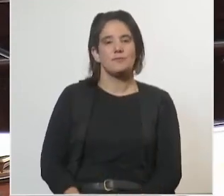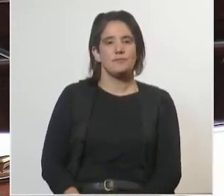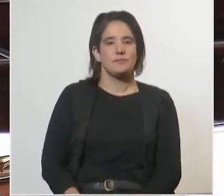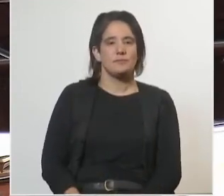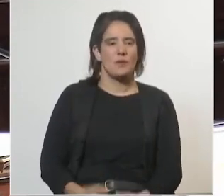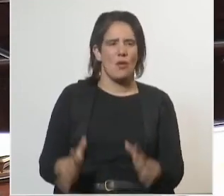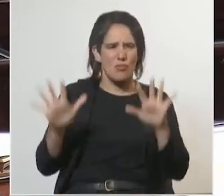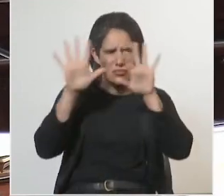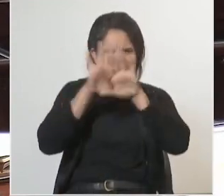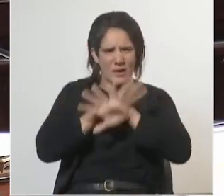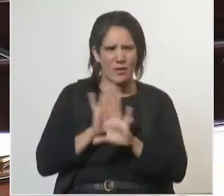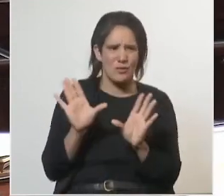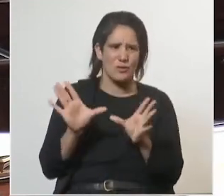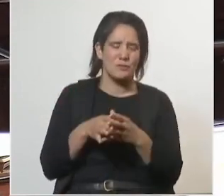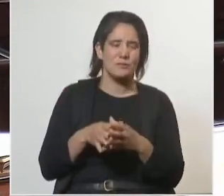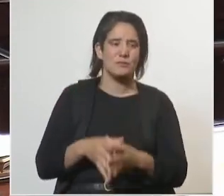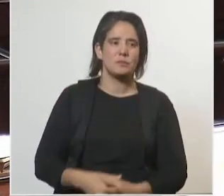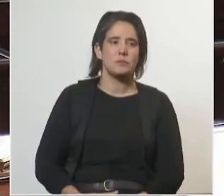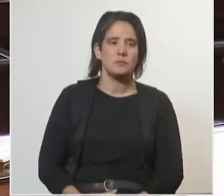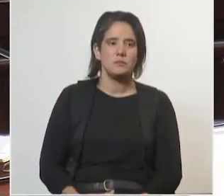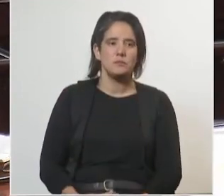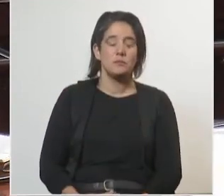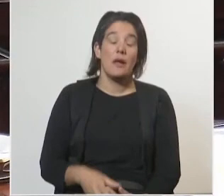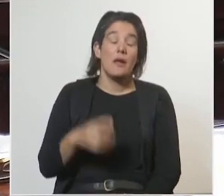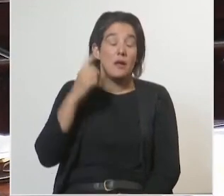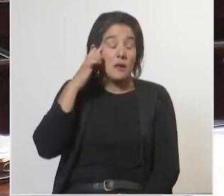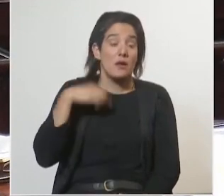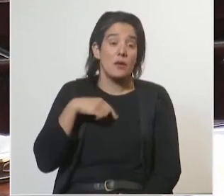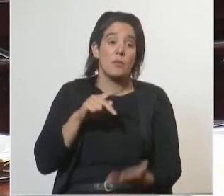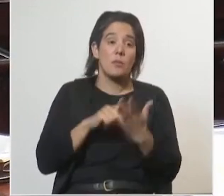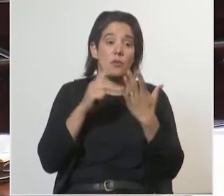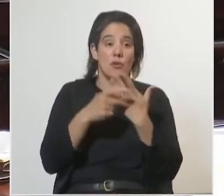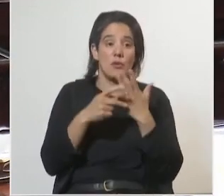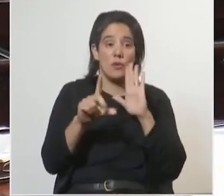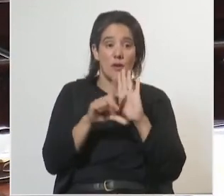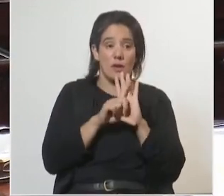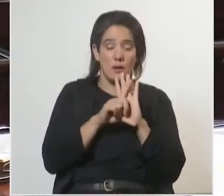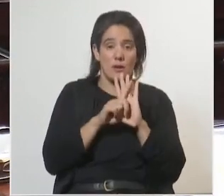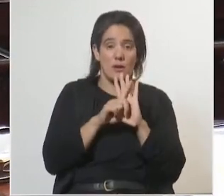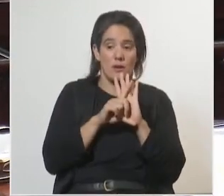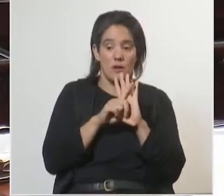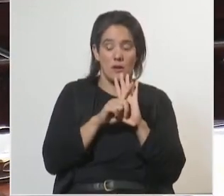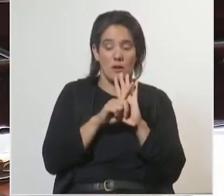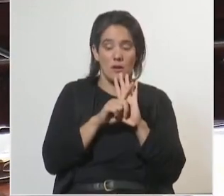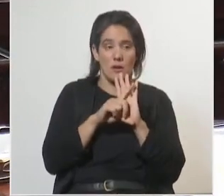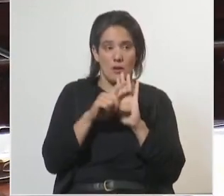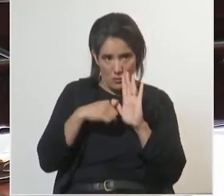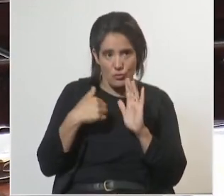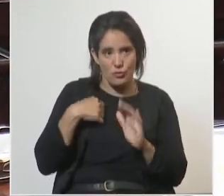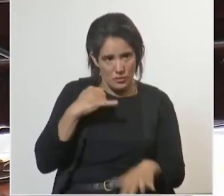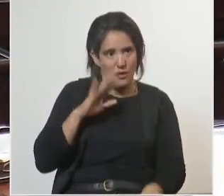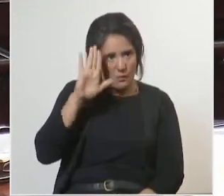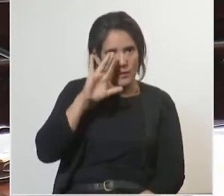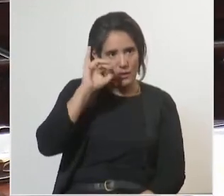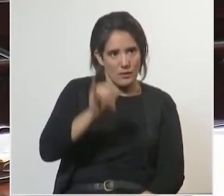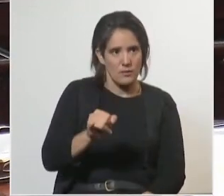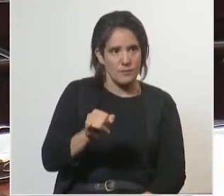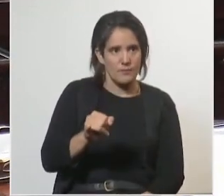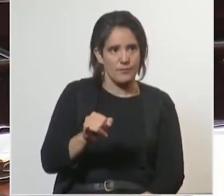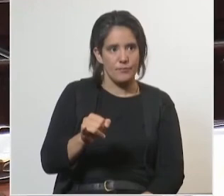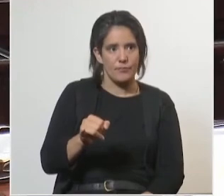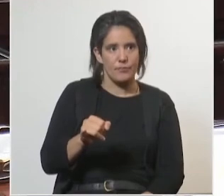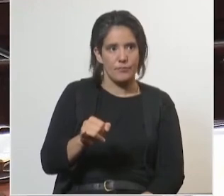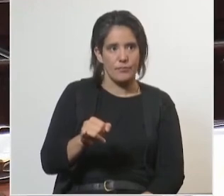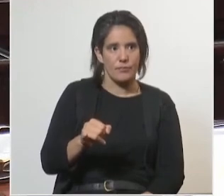Y creo que este proyecto de ley que nosotros vamos a votar, que no